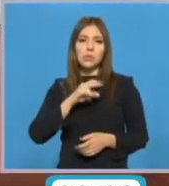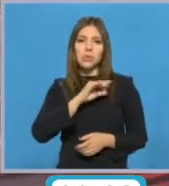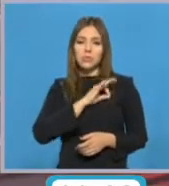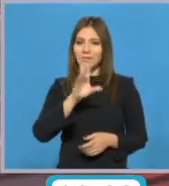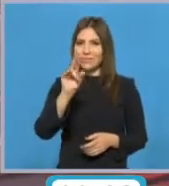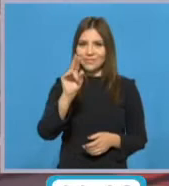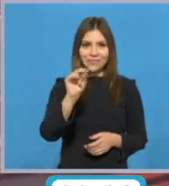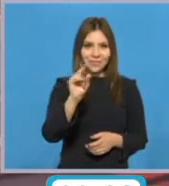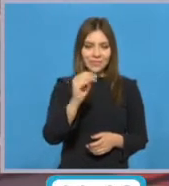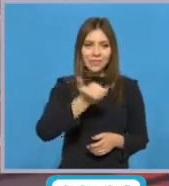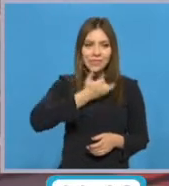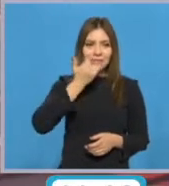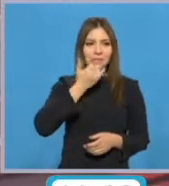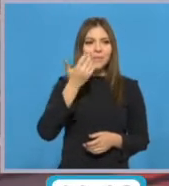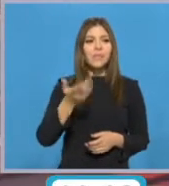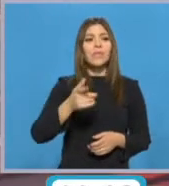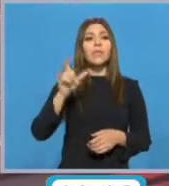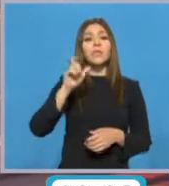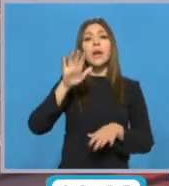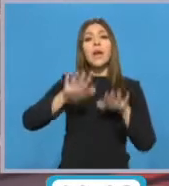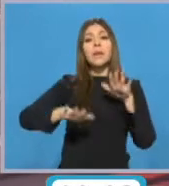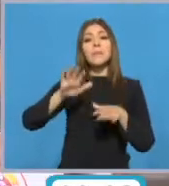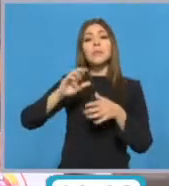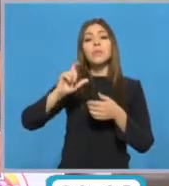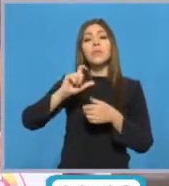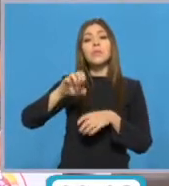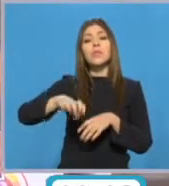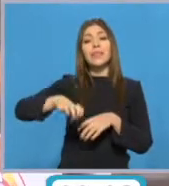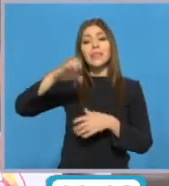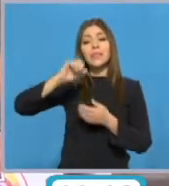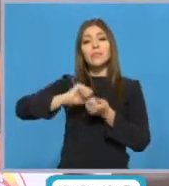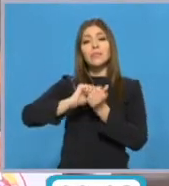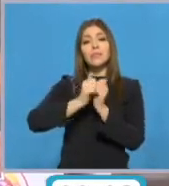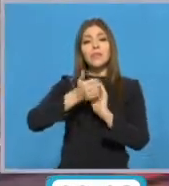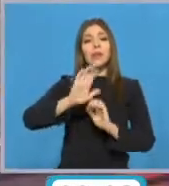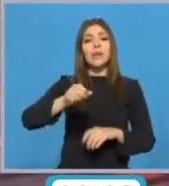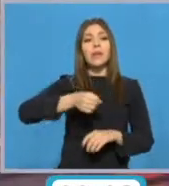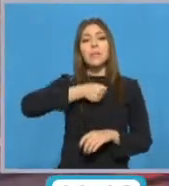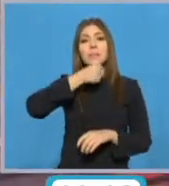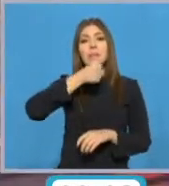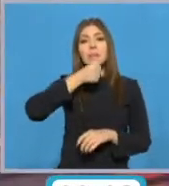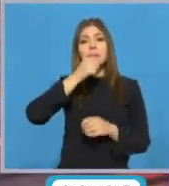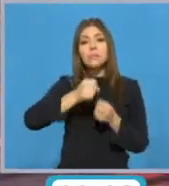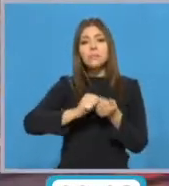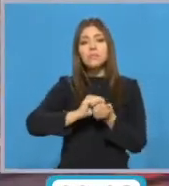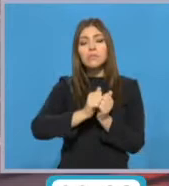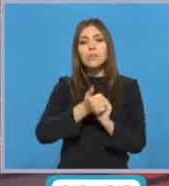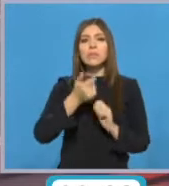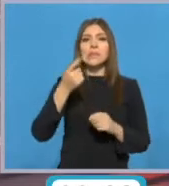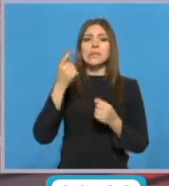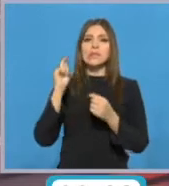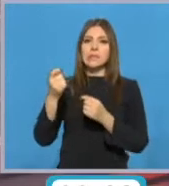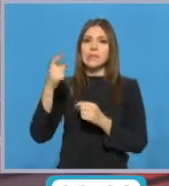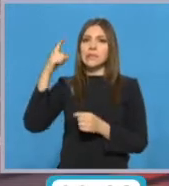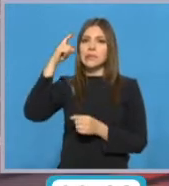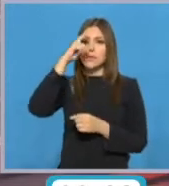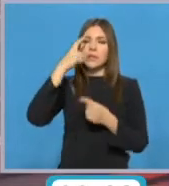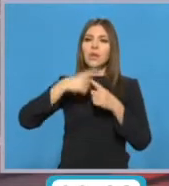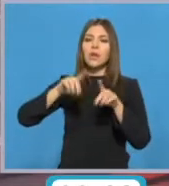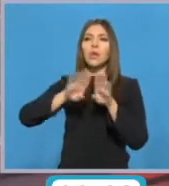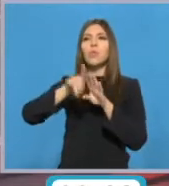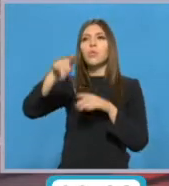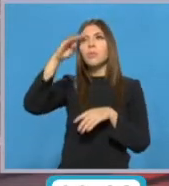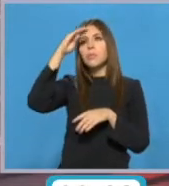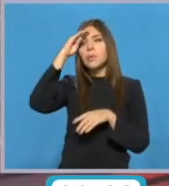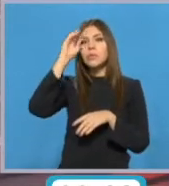envejecer es difícil en muchas situaciones, desde el punto de vista fisiológico, Así es. pero sobre todo desde el punto de vista